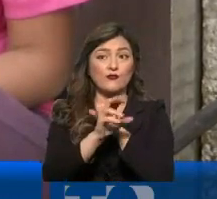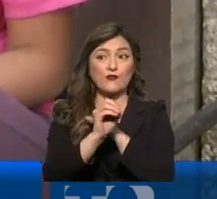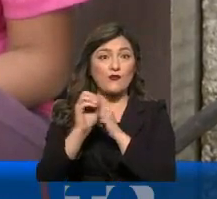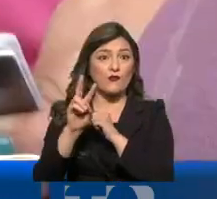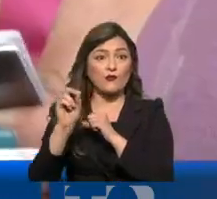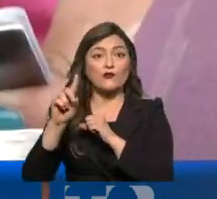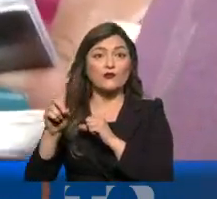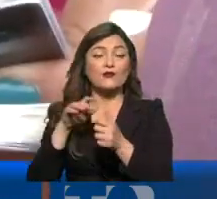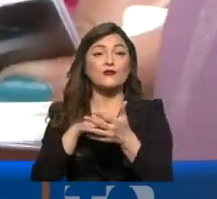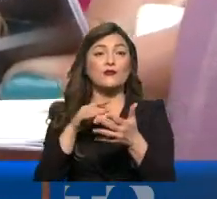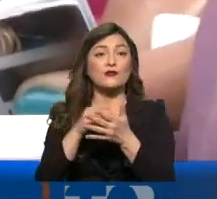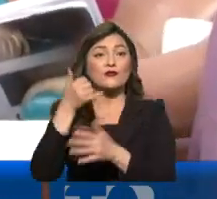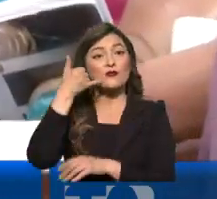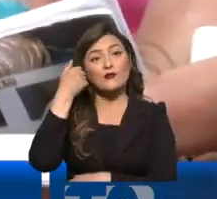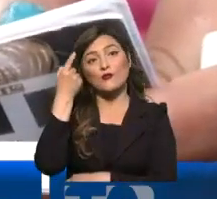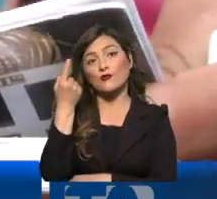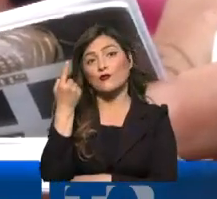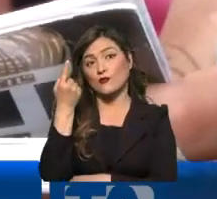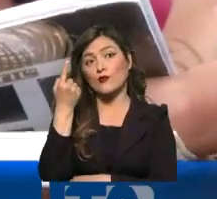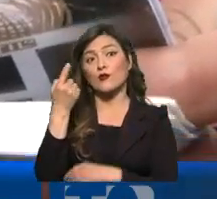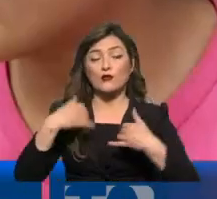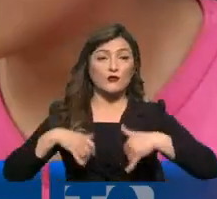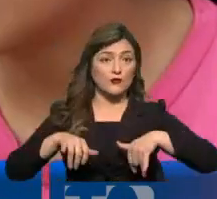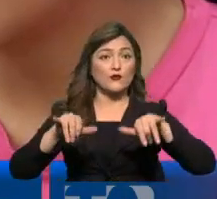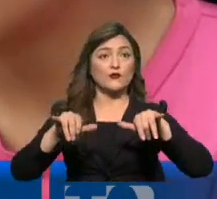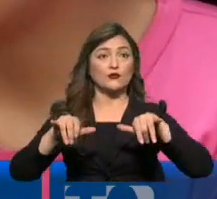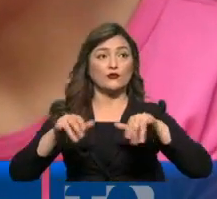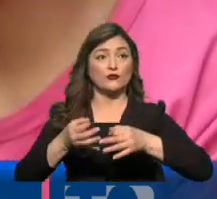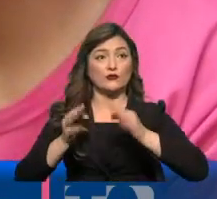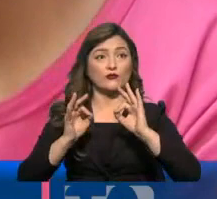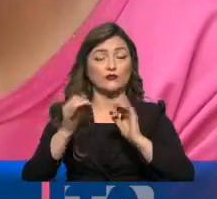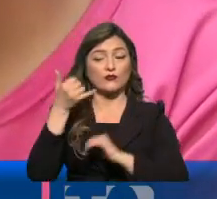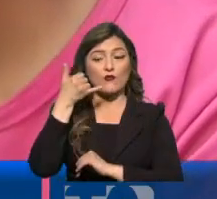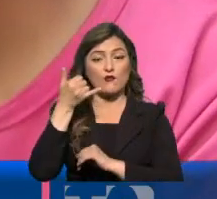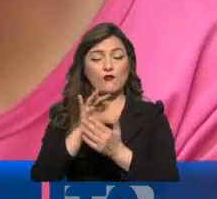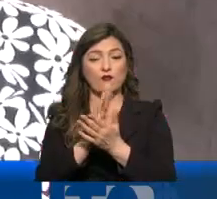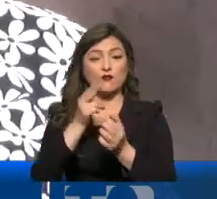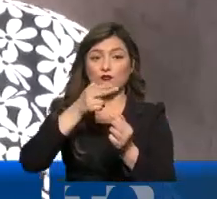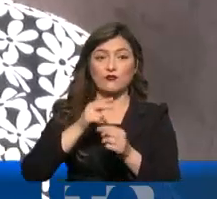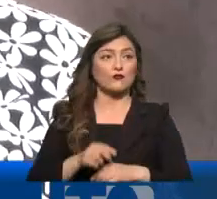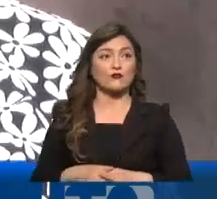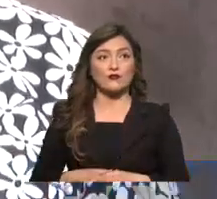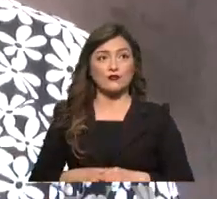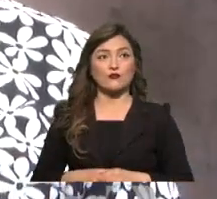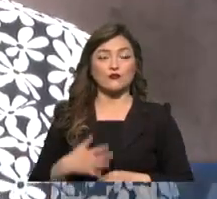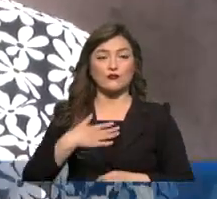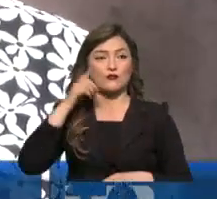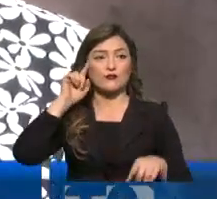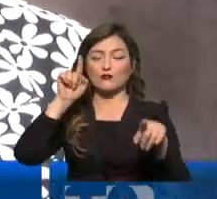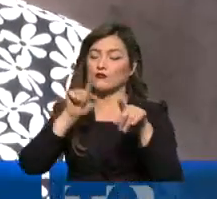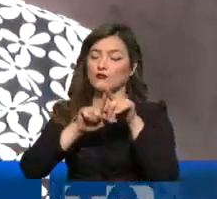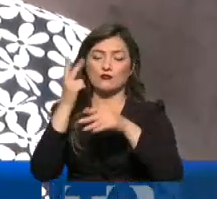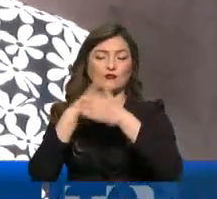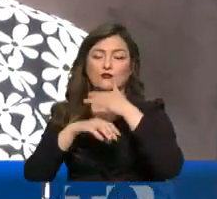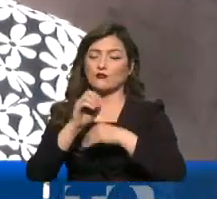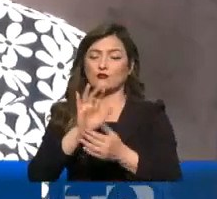2020-2021 estudiaron con un solo celular, pero que continuarán en esta modalidad, no acudirán a la escuela. No, yo no estoy de acuerdo en enviarles a mis